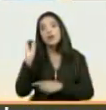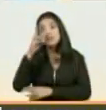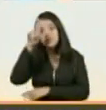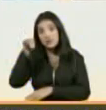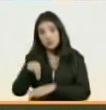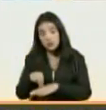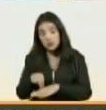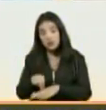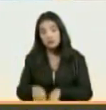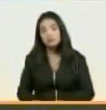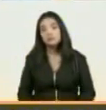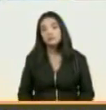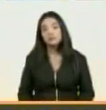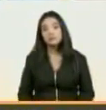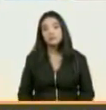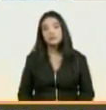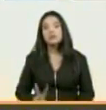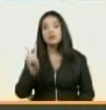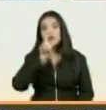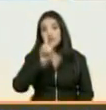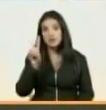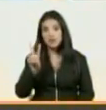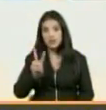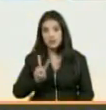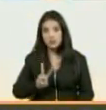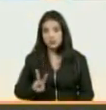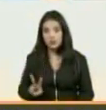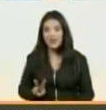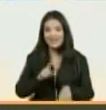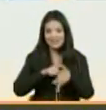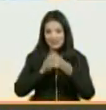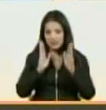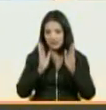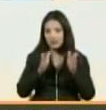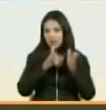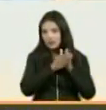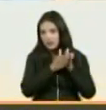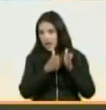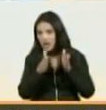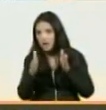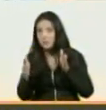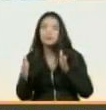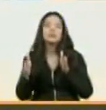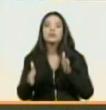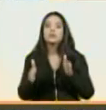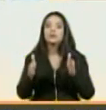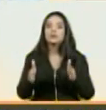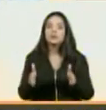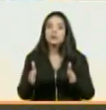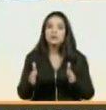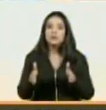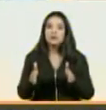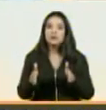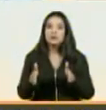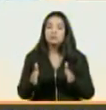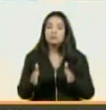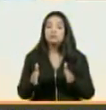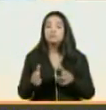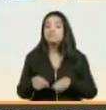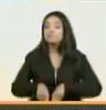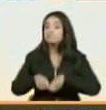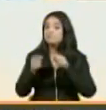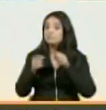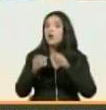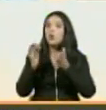Nacional de la República Bolivariana de Venezuela en ese lapso de tiempo se meta por el camino de la legalidad,